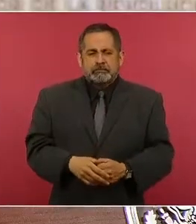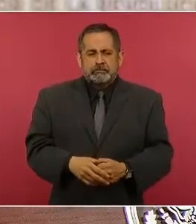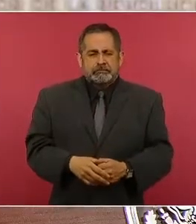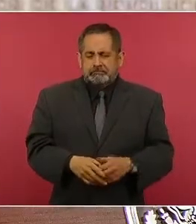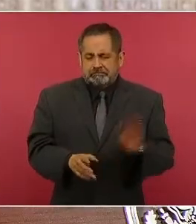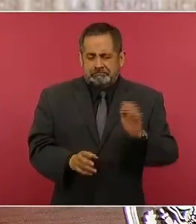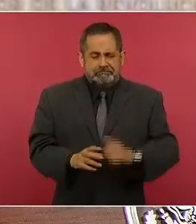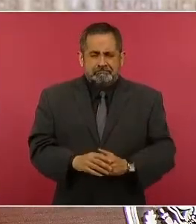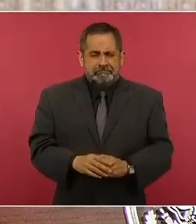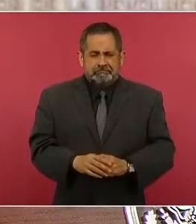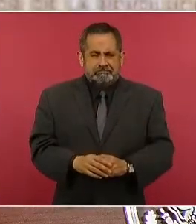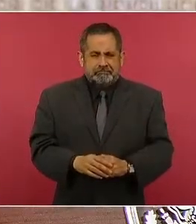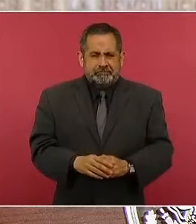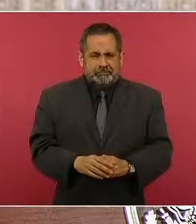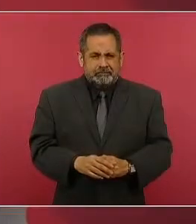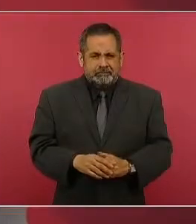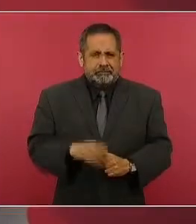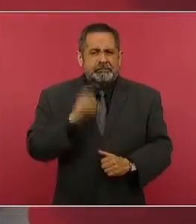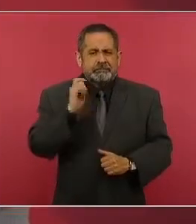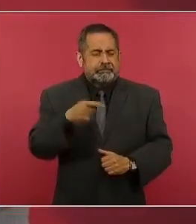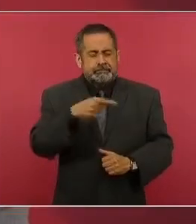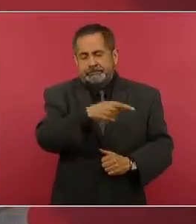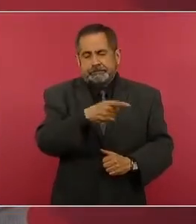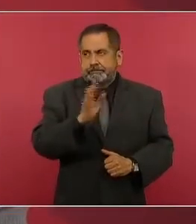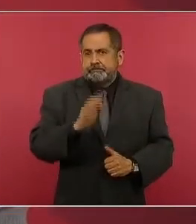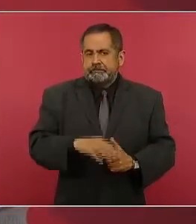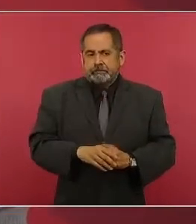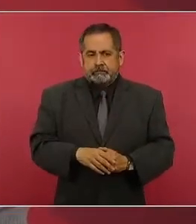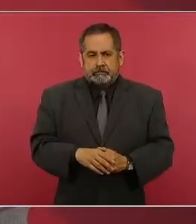Están, lo menos que puedo decir,